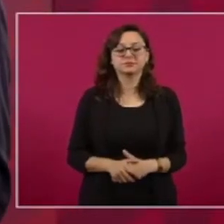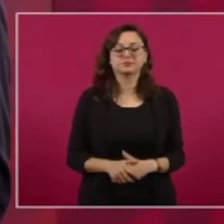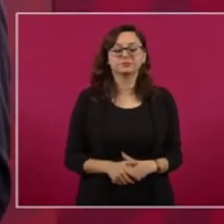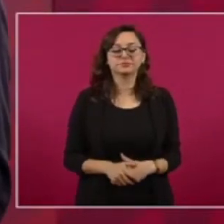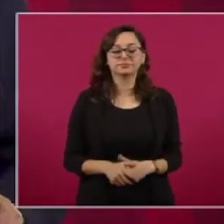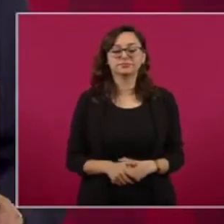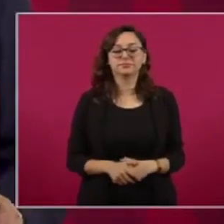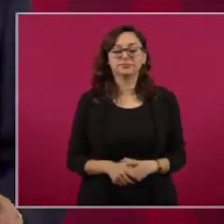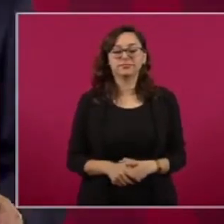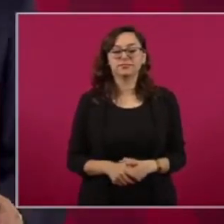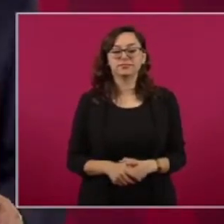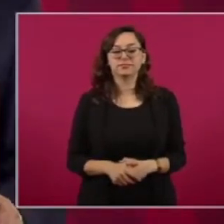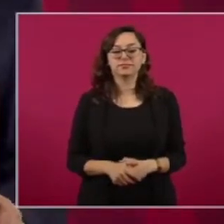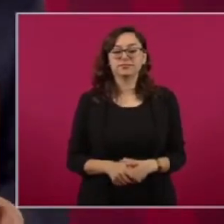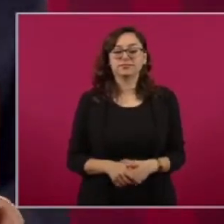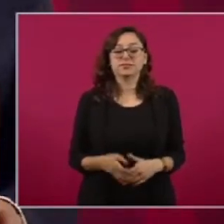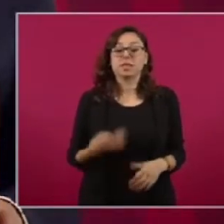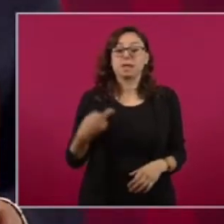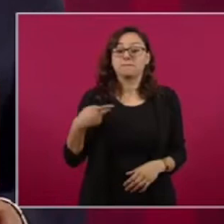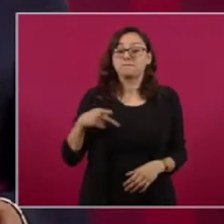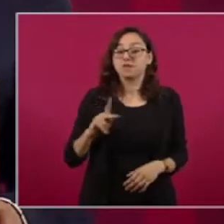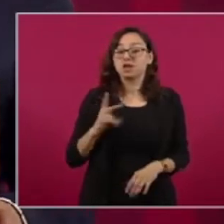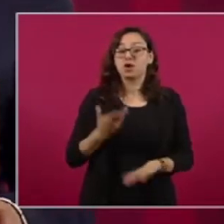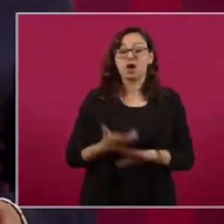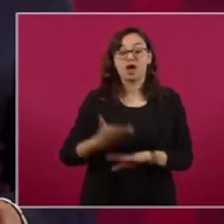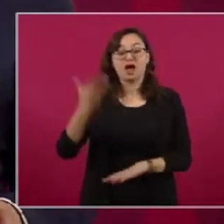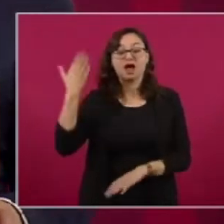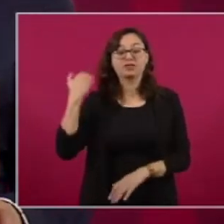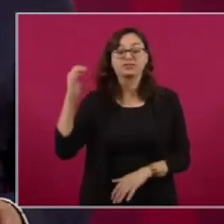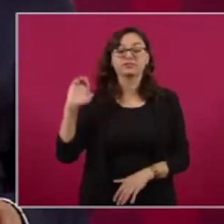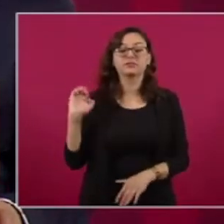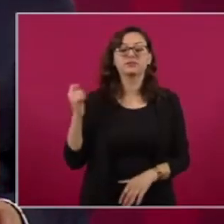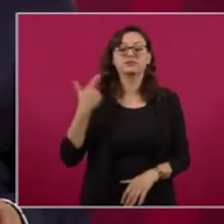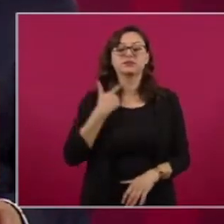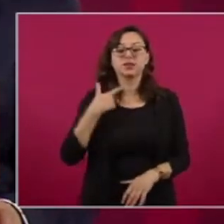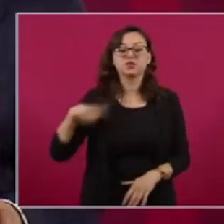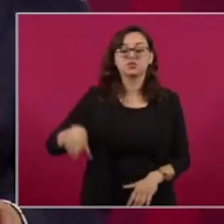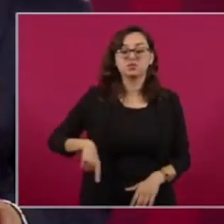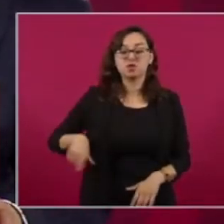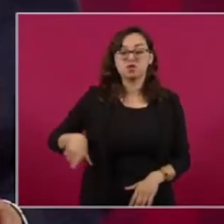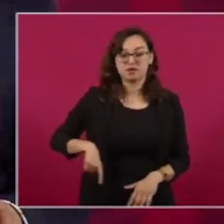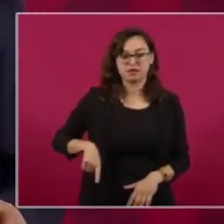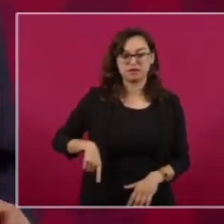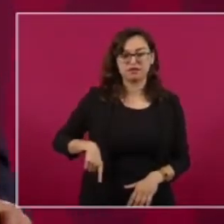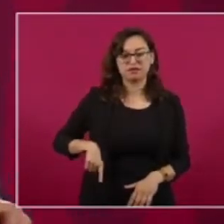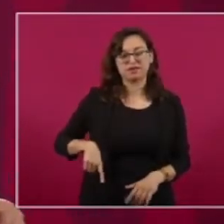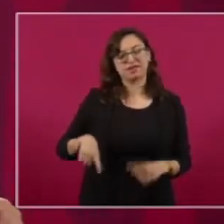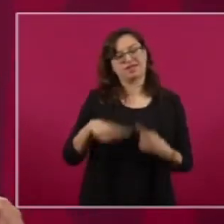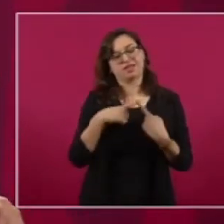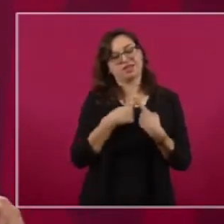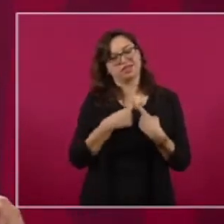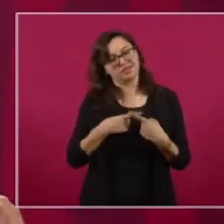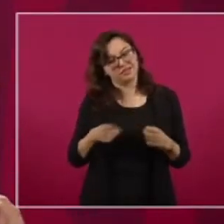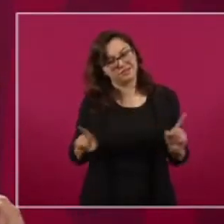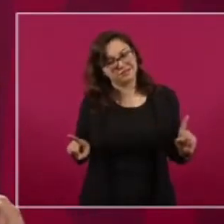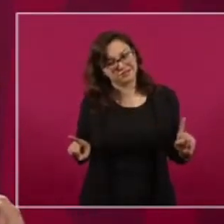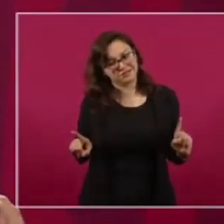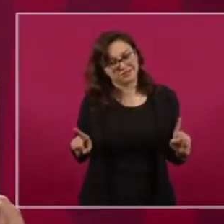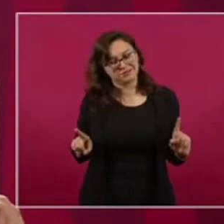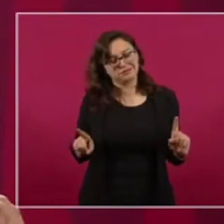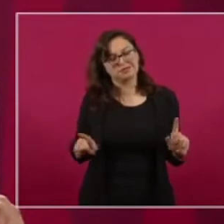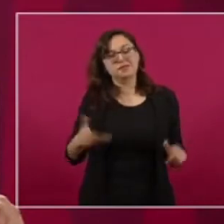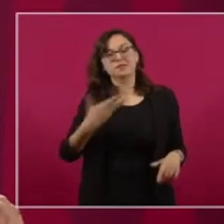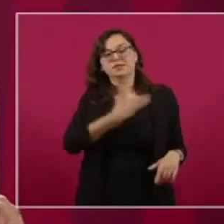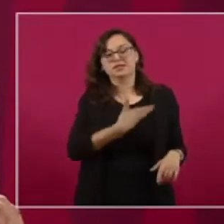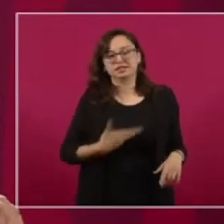Pero habían casas para